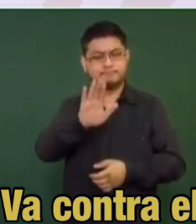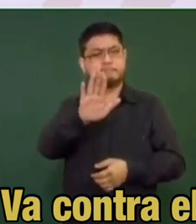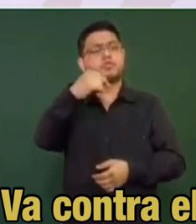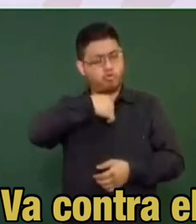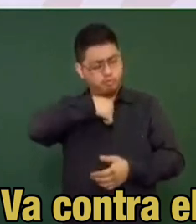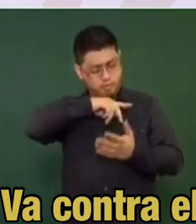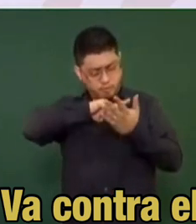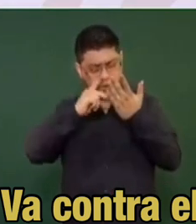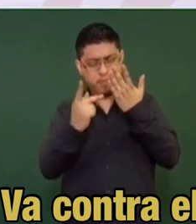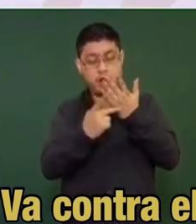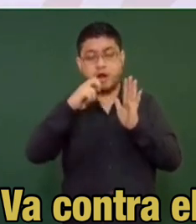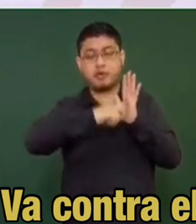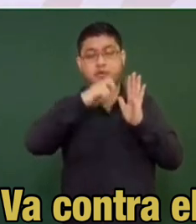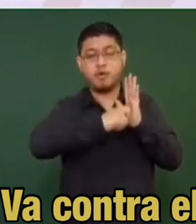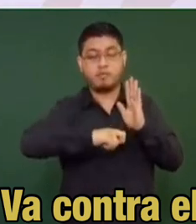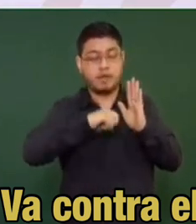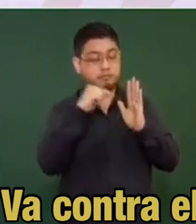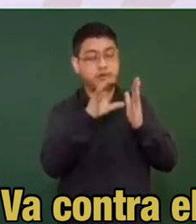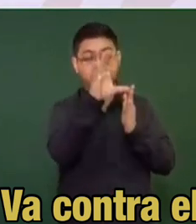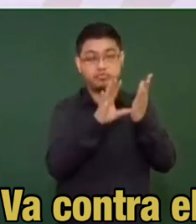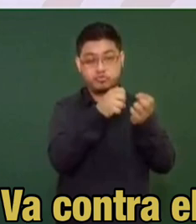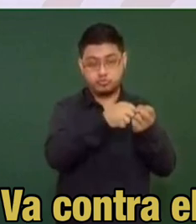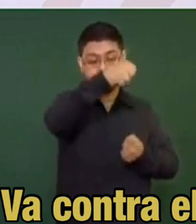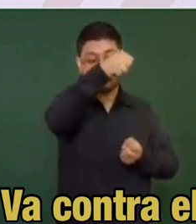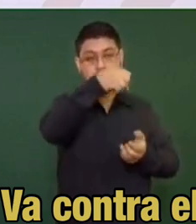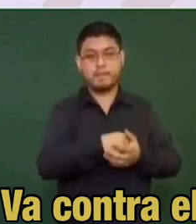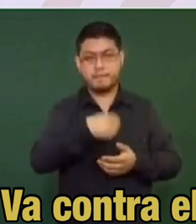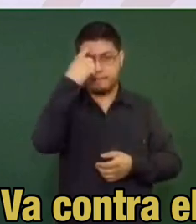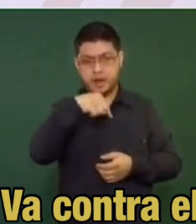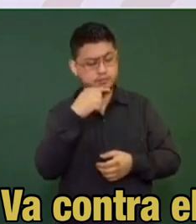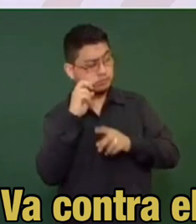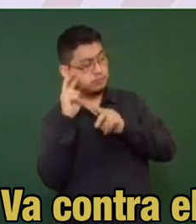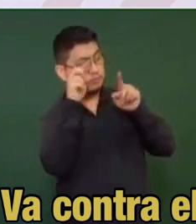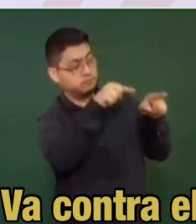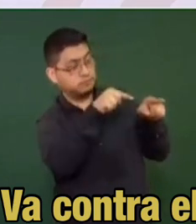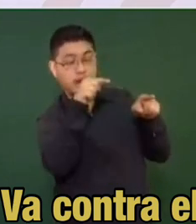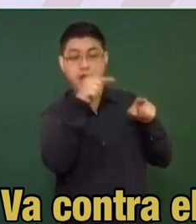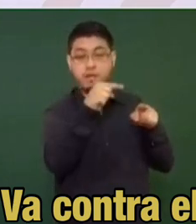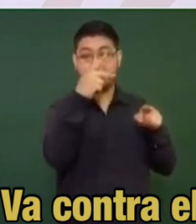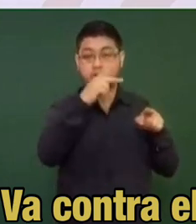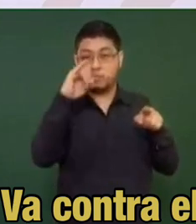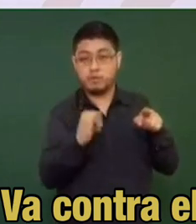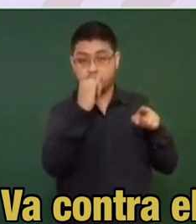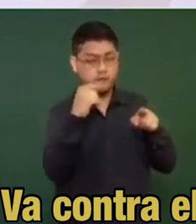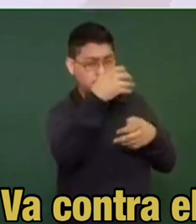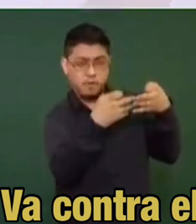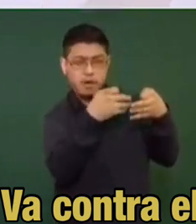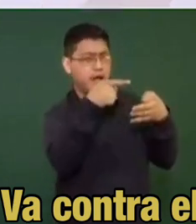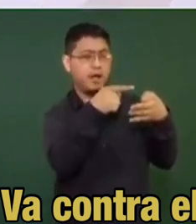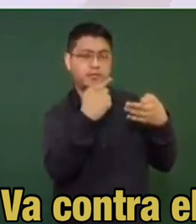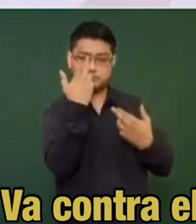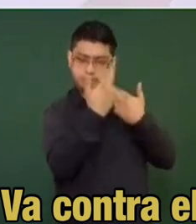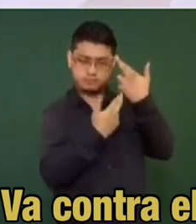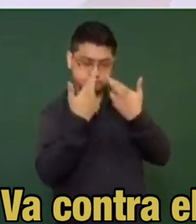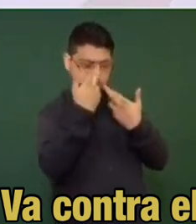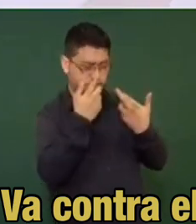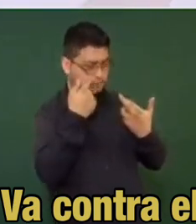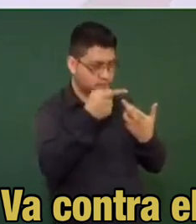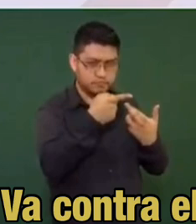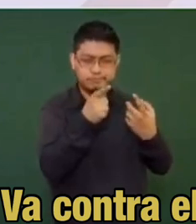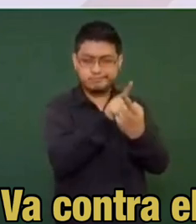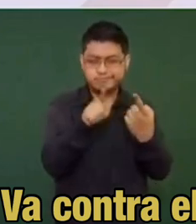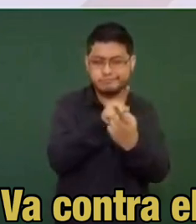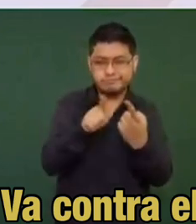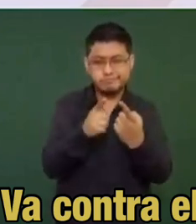proponer una iniciativa de reforma constitucional para limpiar al Poder Judicial de complicidades, conflictos de interés,